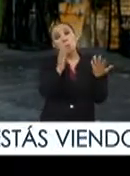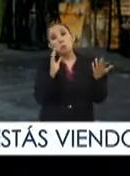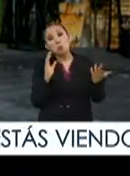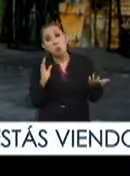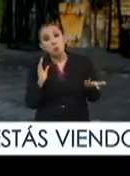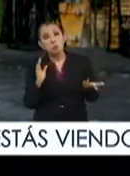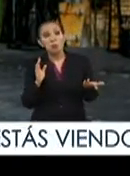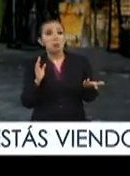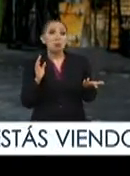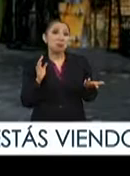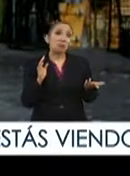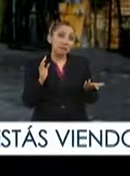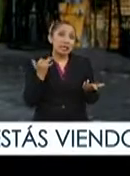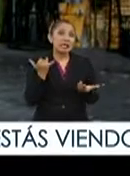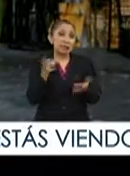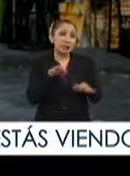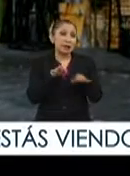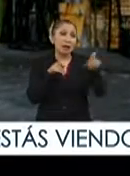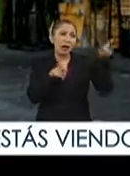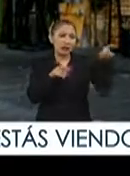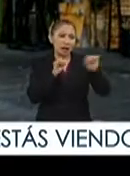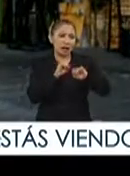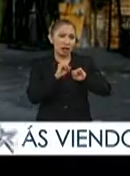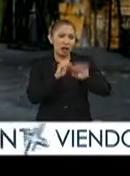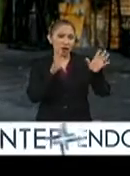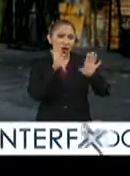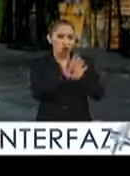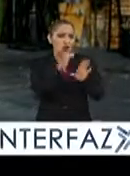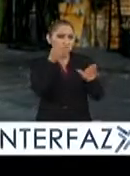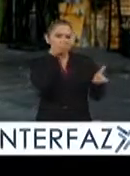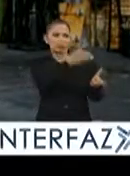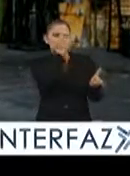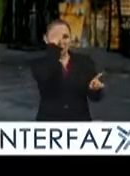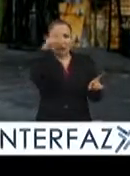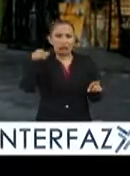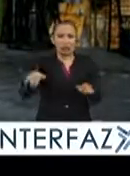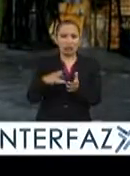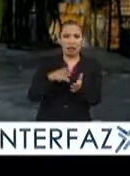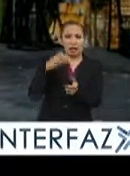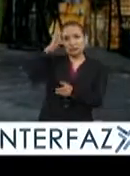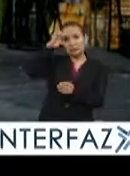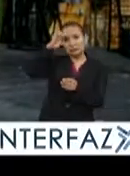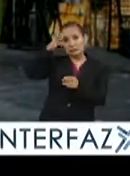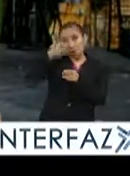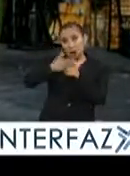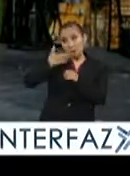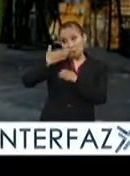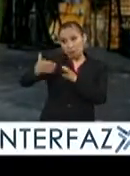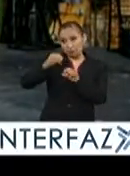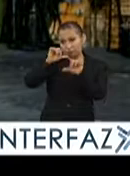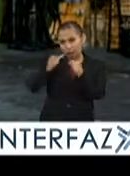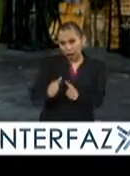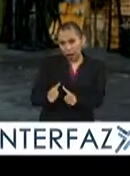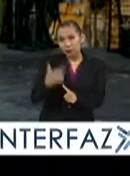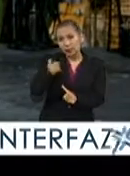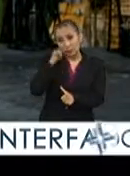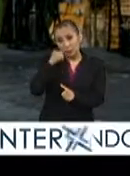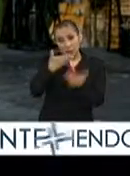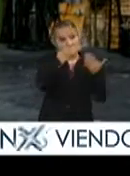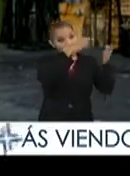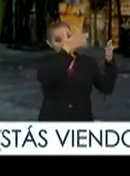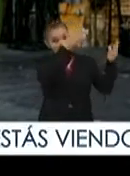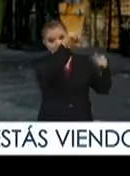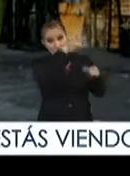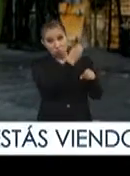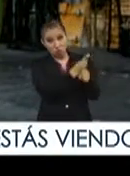y trabajar allá, claro, ya con una cierta experiencia en el extranjero, que eso es muy bueno en cuestión de arte, siempre te abre muchas